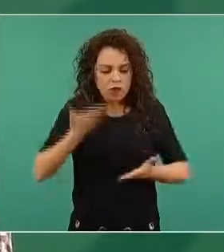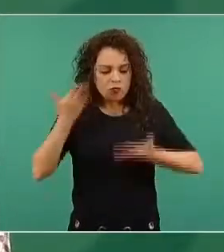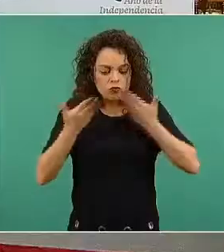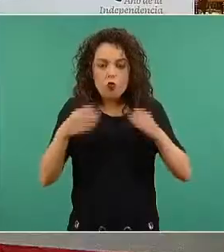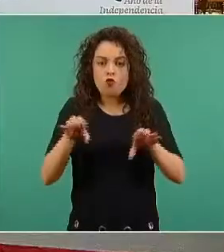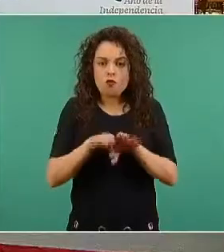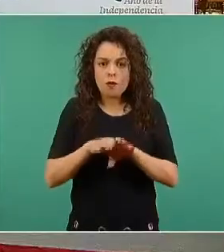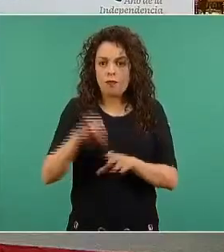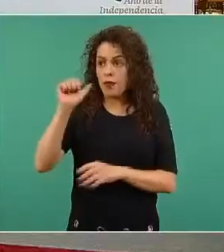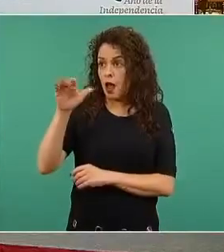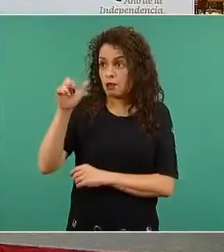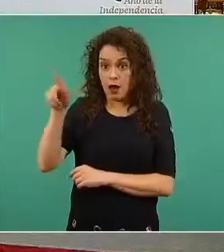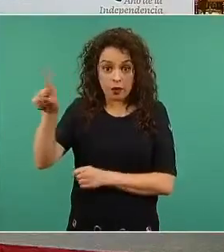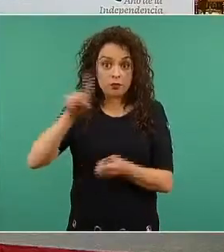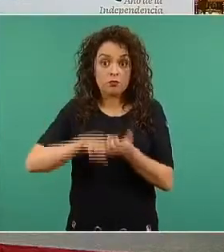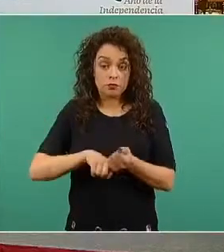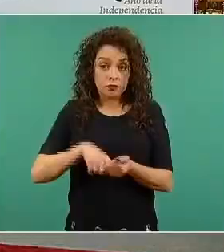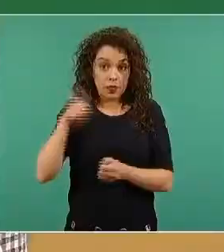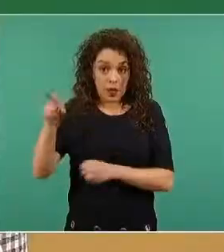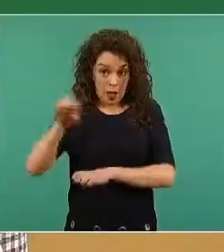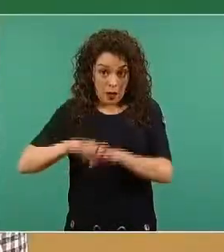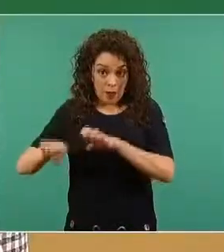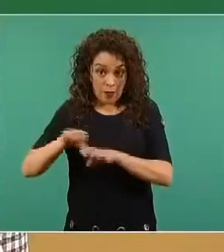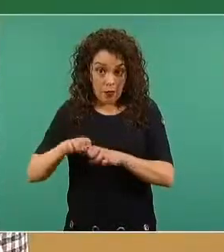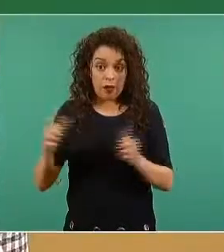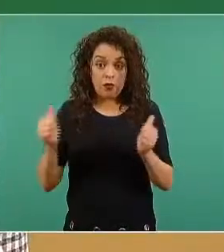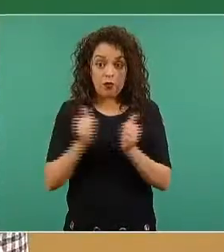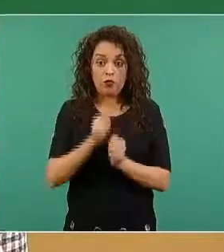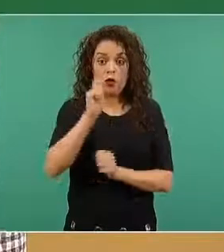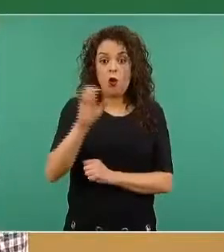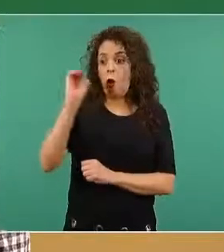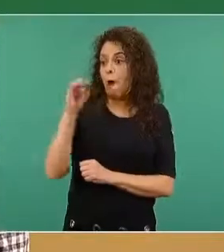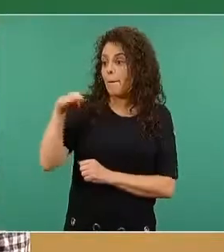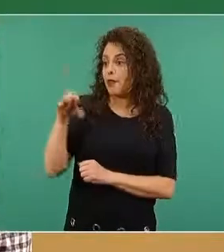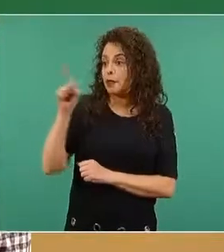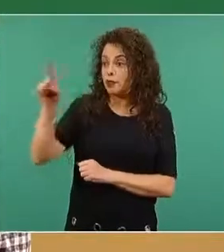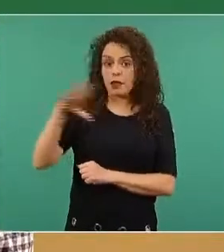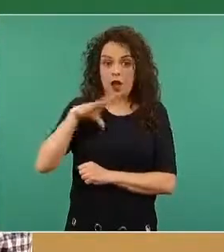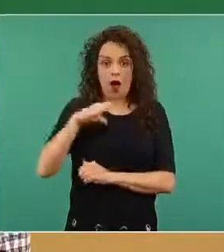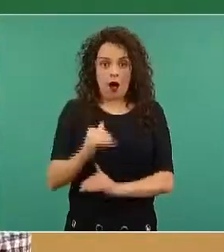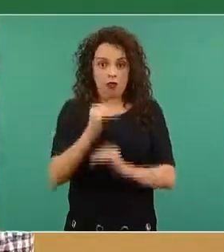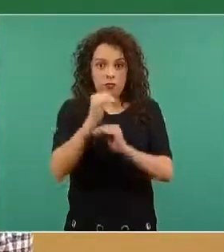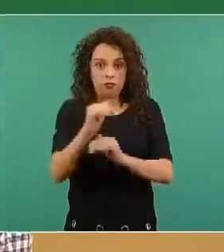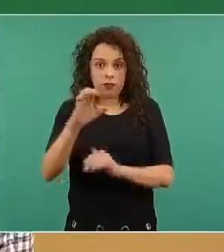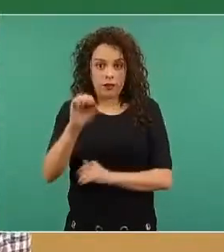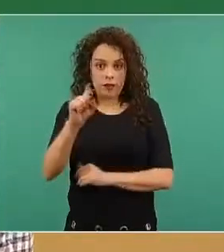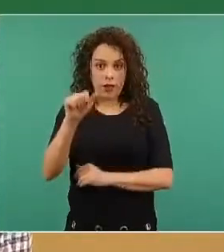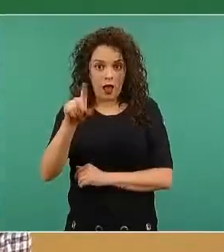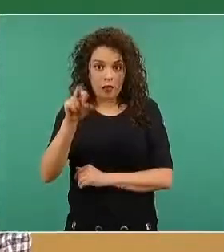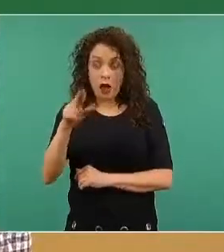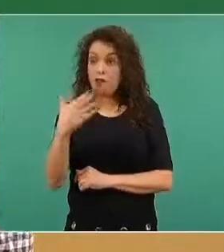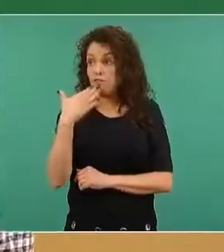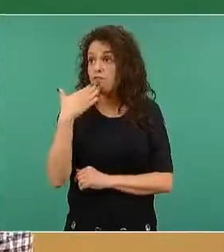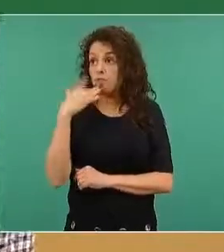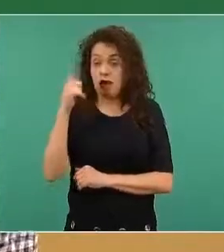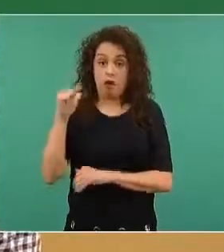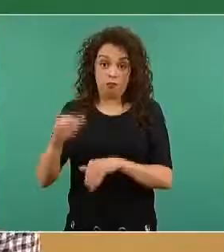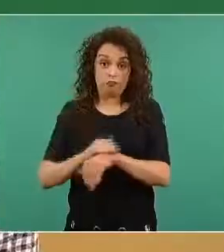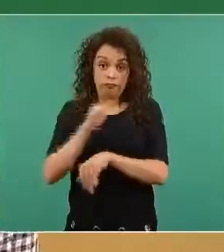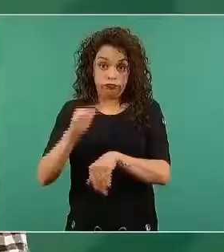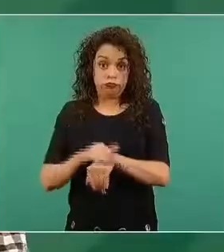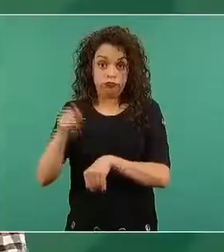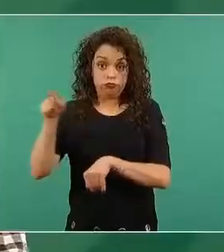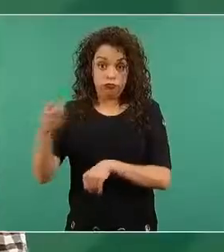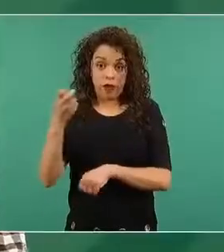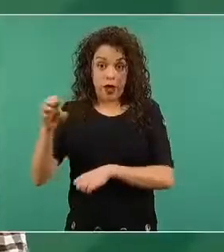ANMAT es una agencia que, de acuerdo a los estándares de la Organización Mundial de la Salud, tiene un alto desempeño, se considera así una agencia de